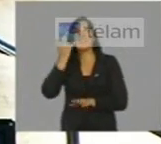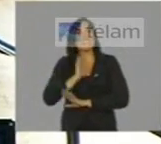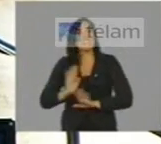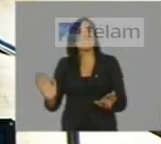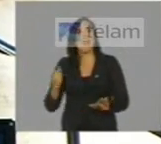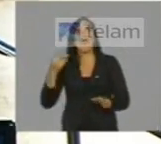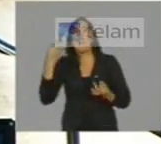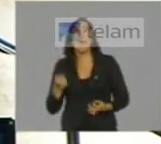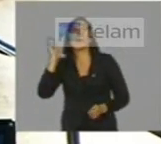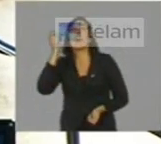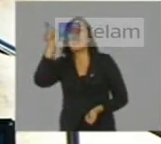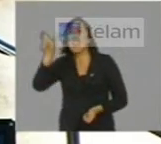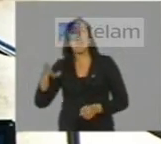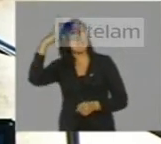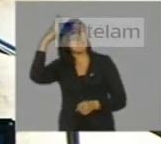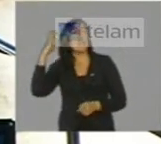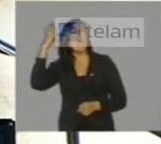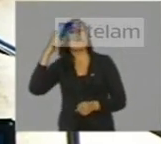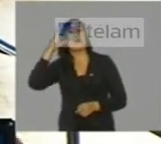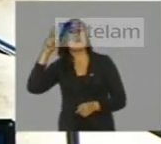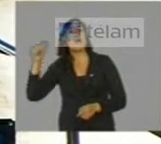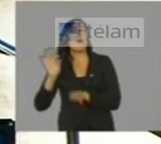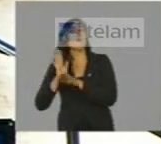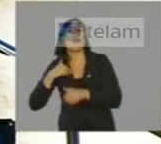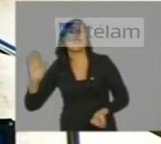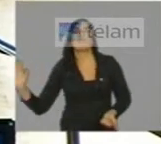es de todos los argentinos. Por eso,